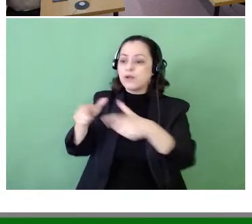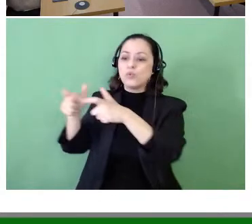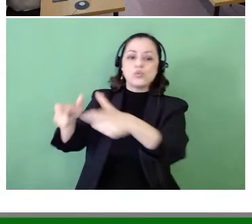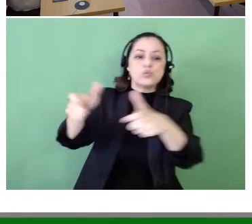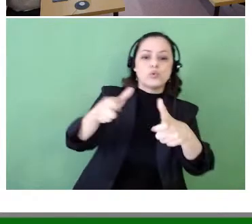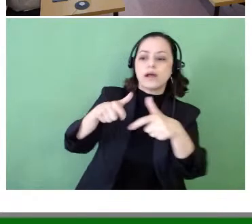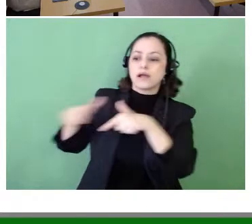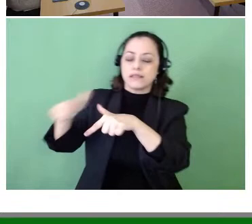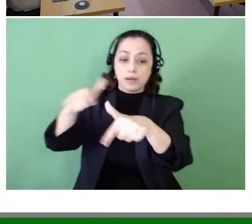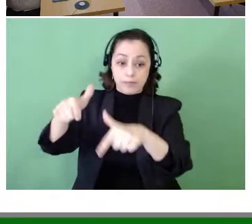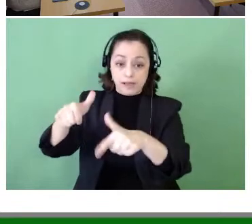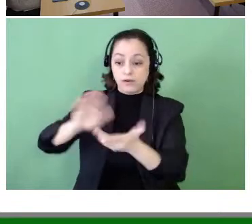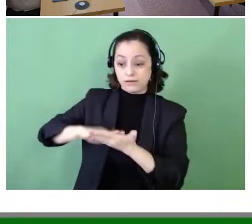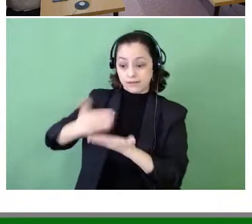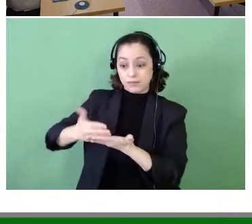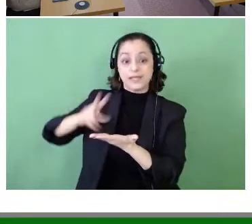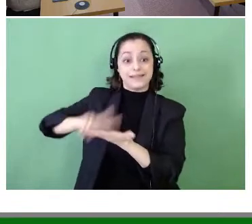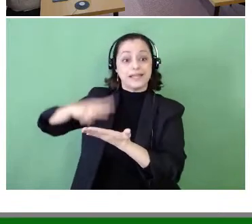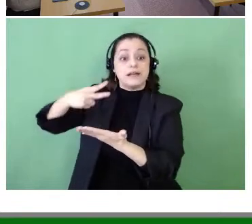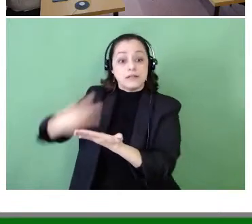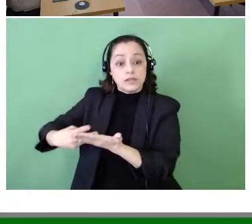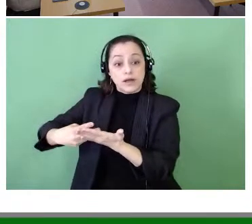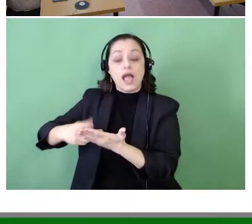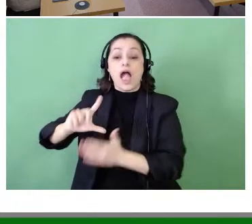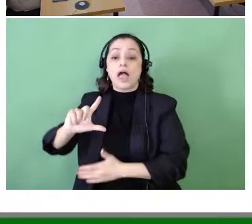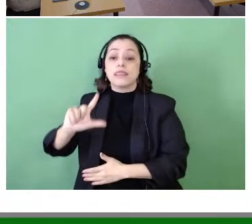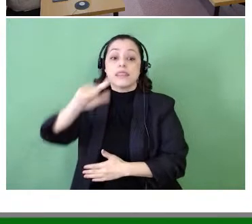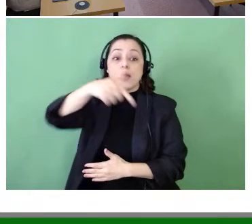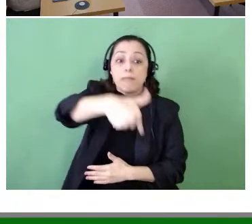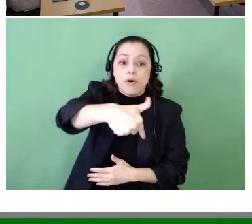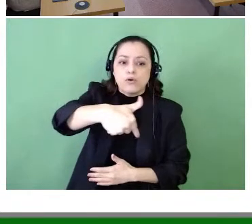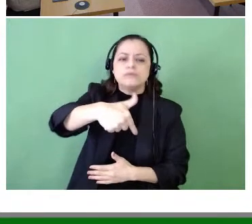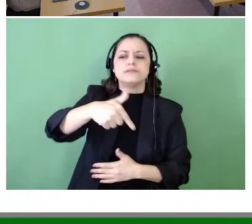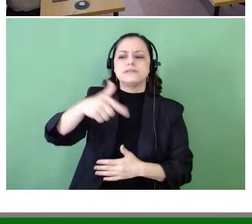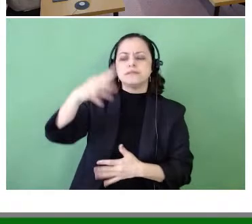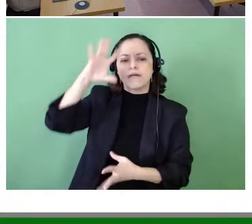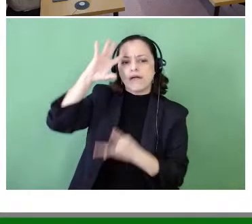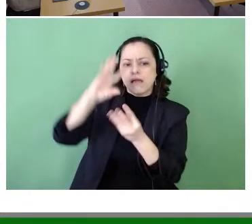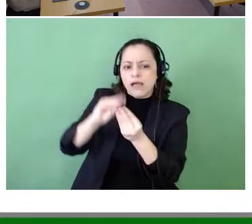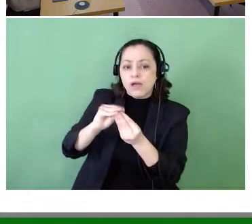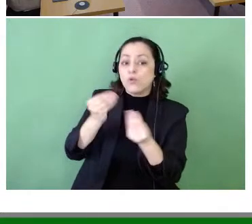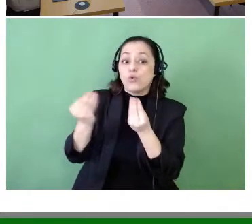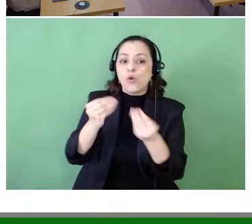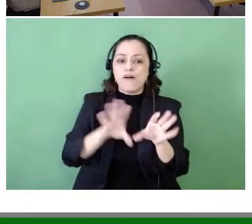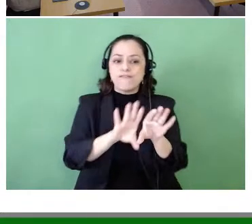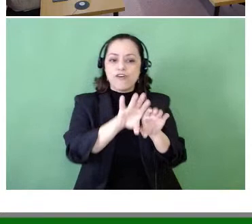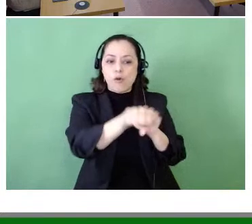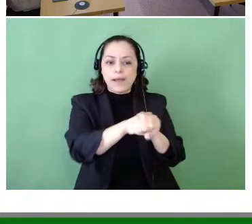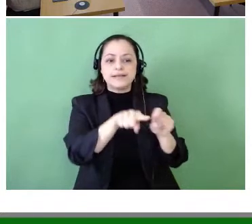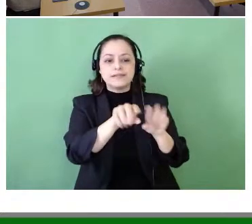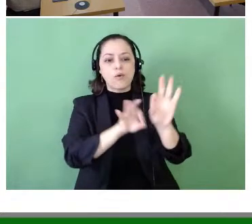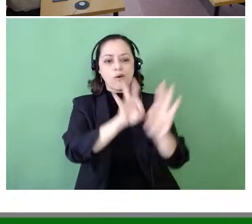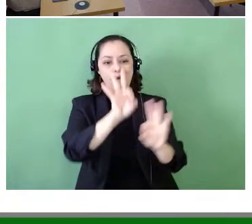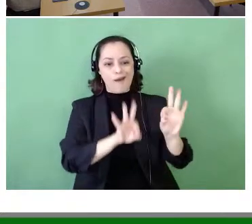traductores, para que podamos comprender y colaborar con la formación de estos